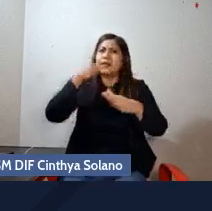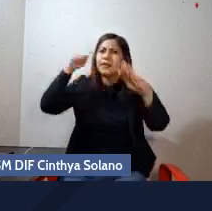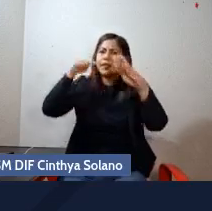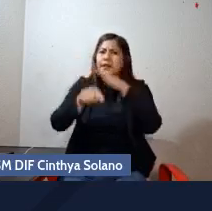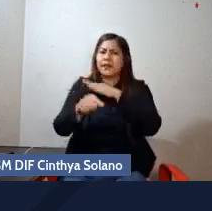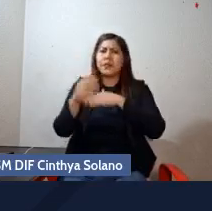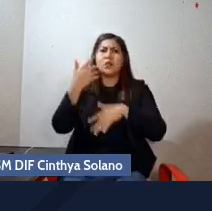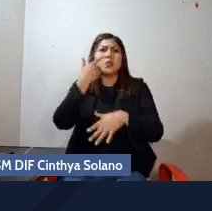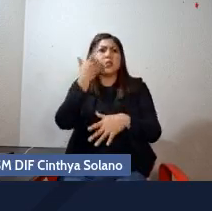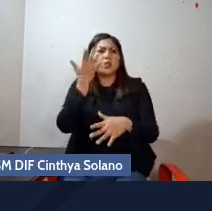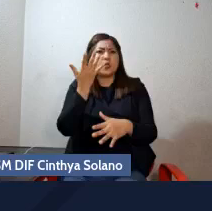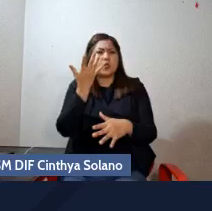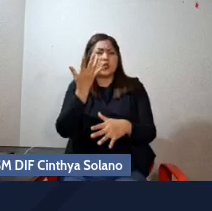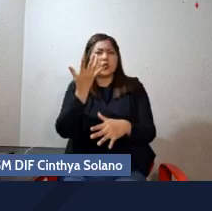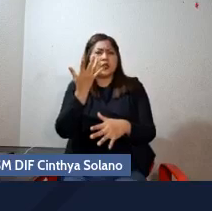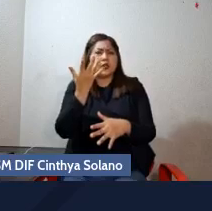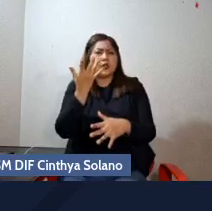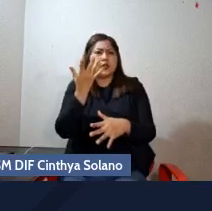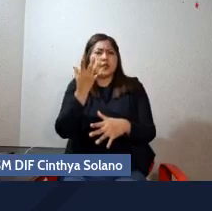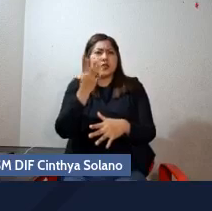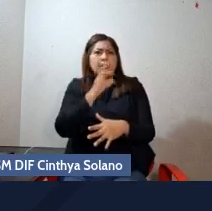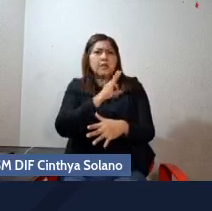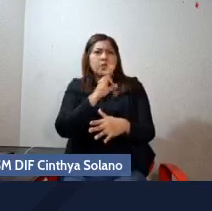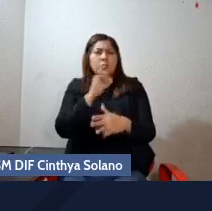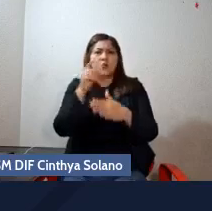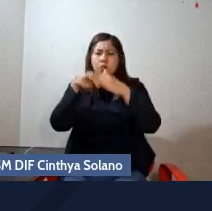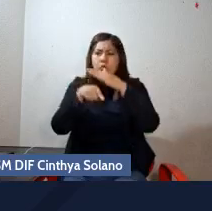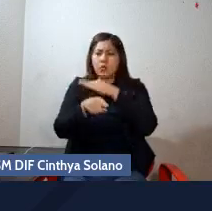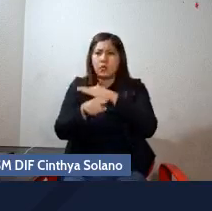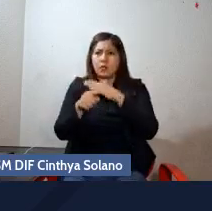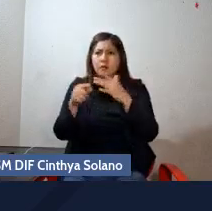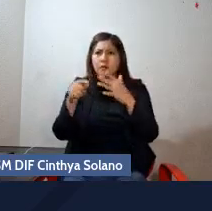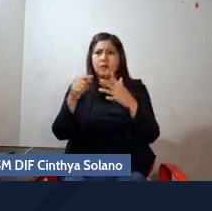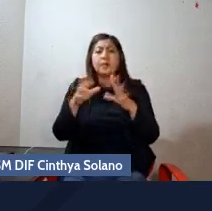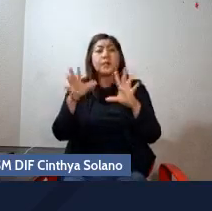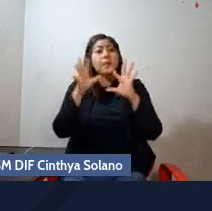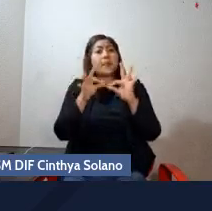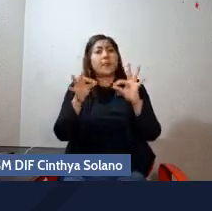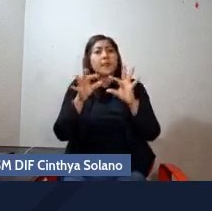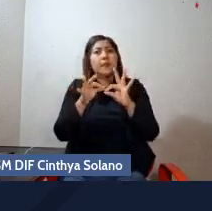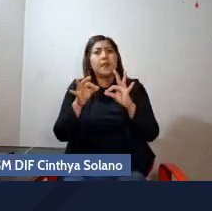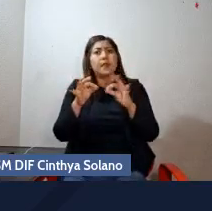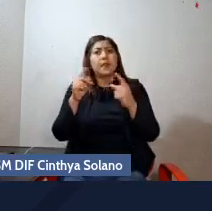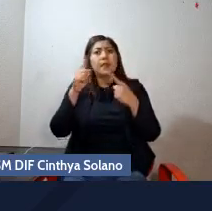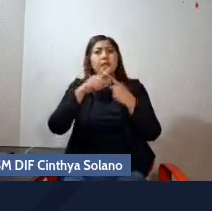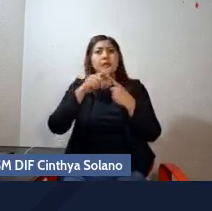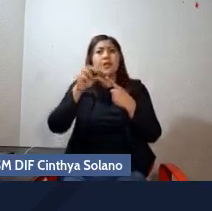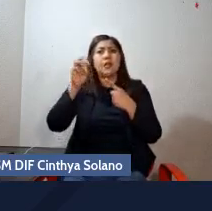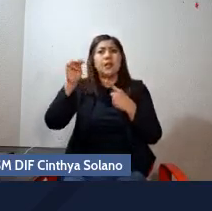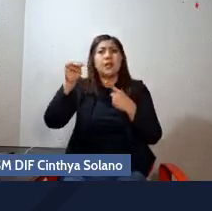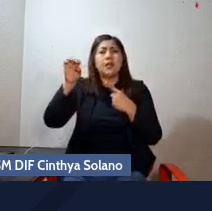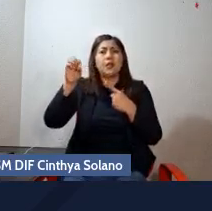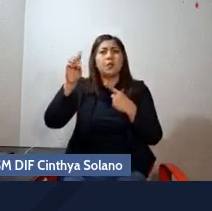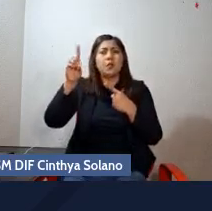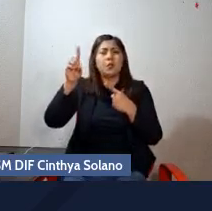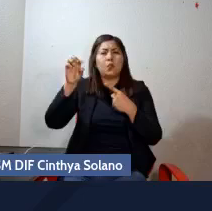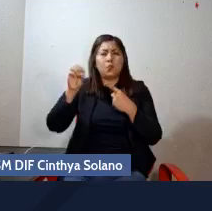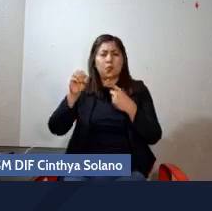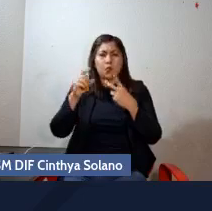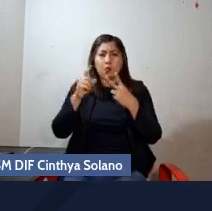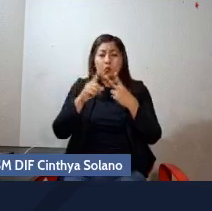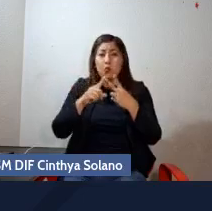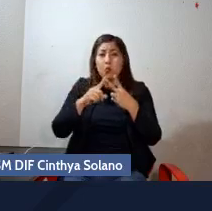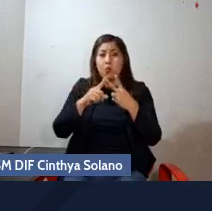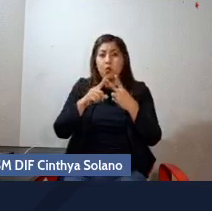nos hagan mención de circunstancias de modo, tiempo y lugar. ¿A qué me refiero? Al cómo, al